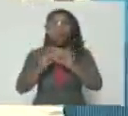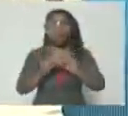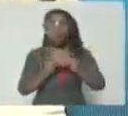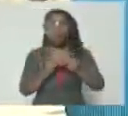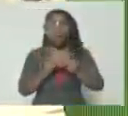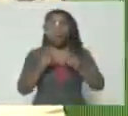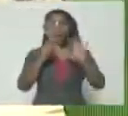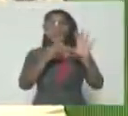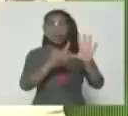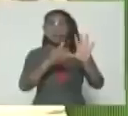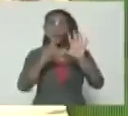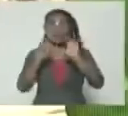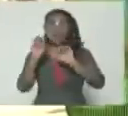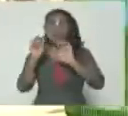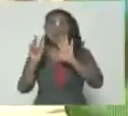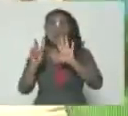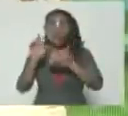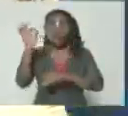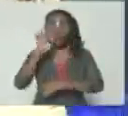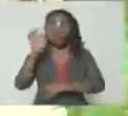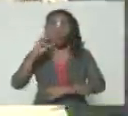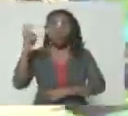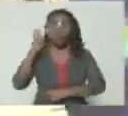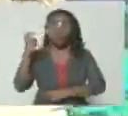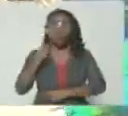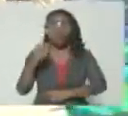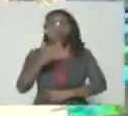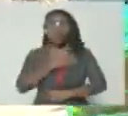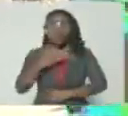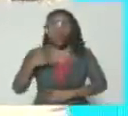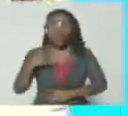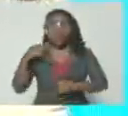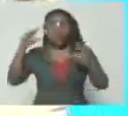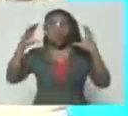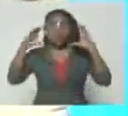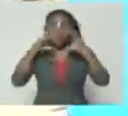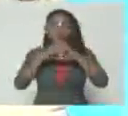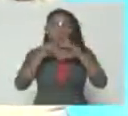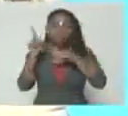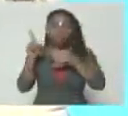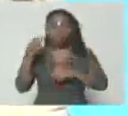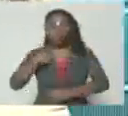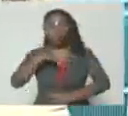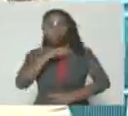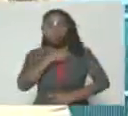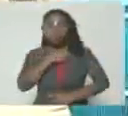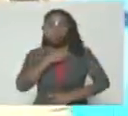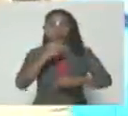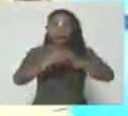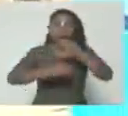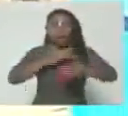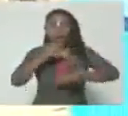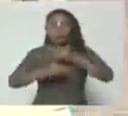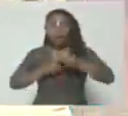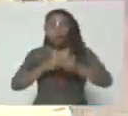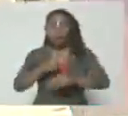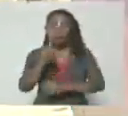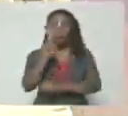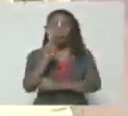al 67% de cacao. Quiero hacer énfasis que este chocolate nosotros lo llevamos a